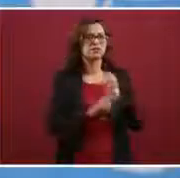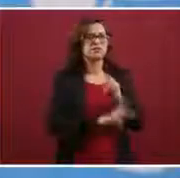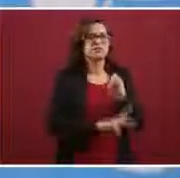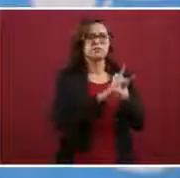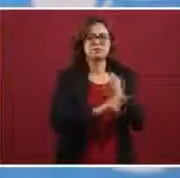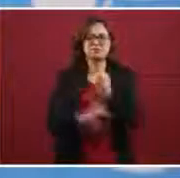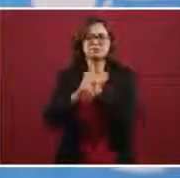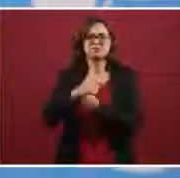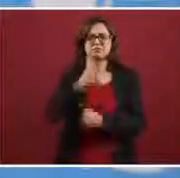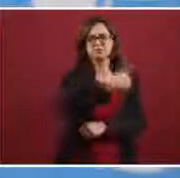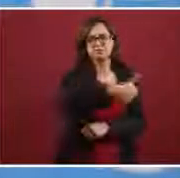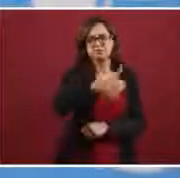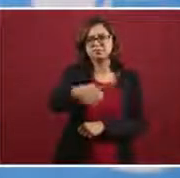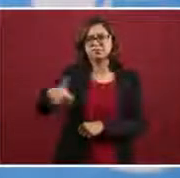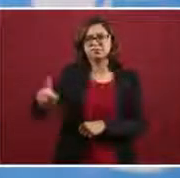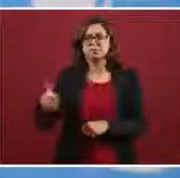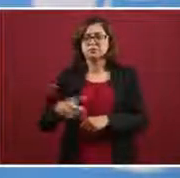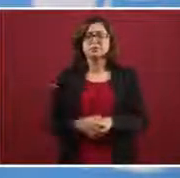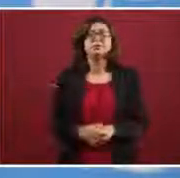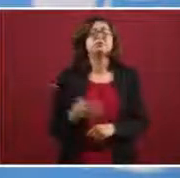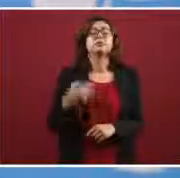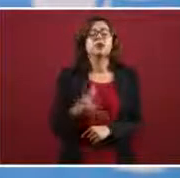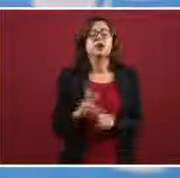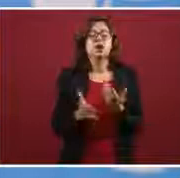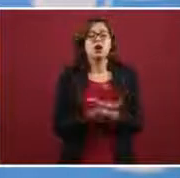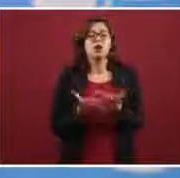Pero bueno, lo que estamos haciendo,